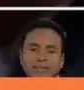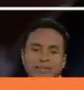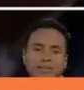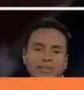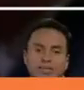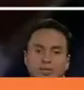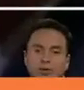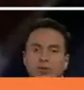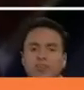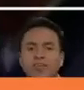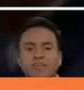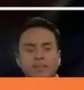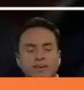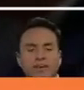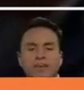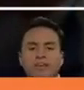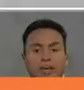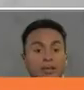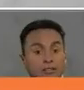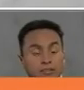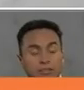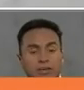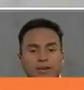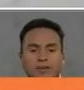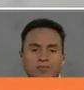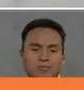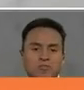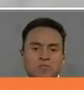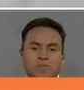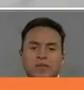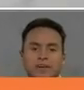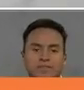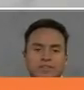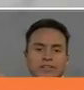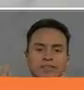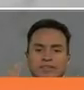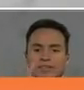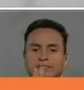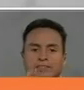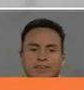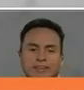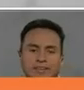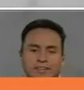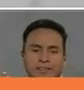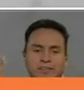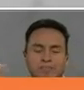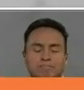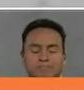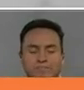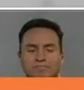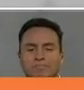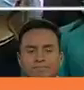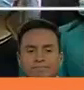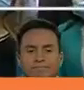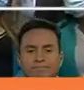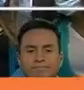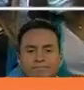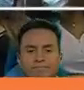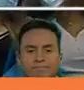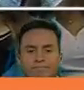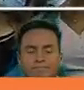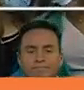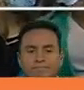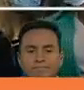bueno, ahí está. Bueno, el Senado hizo, porque él presentó su queja ante el Senado, ante el presidente del Senado, y que justamente Álvaro Elizalde dijo que